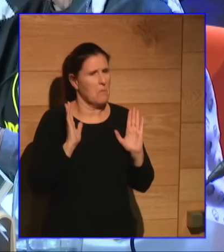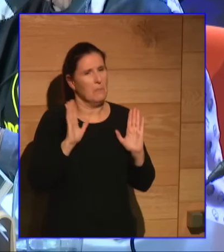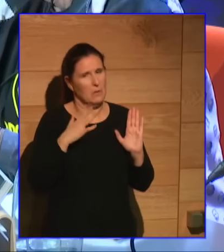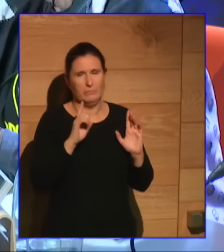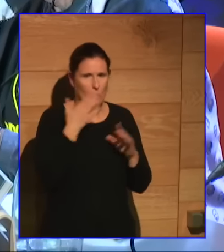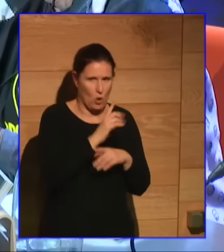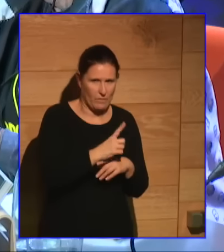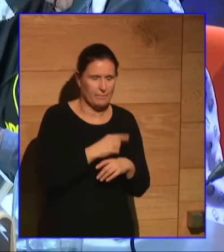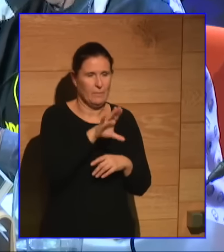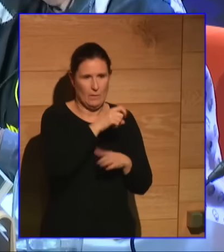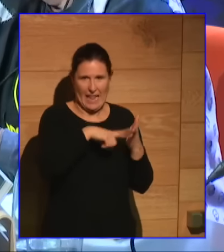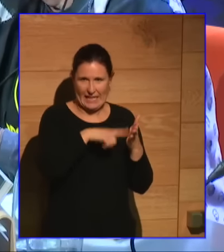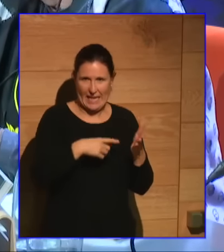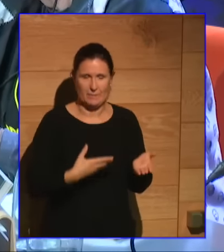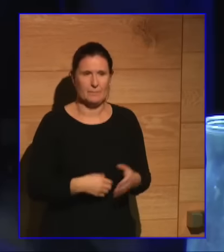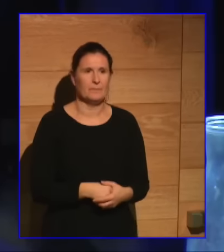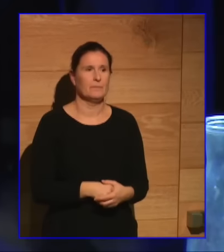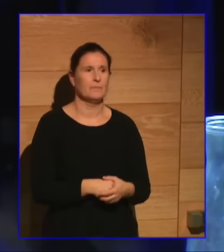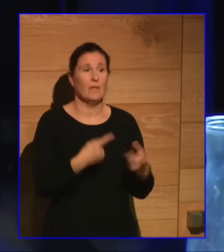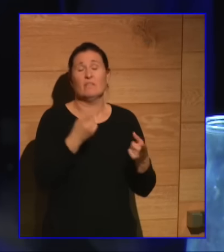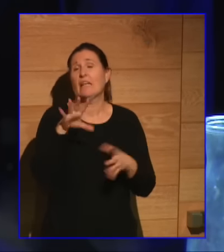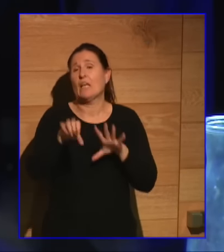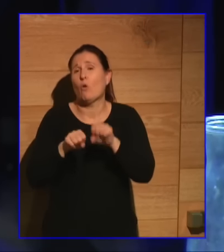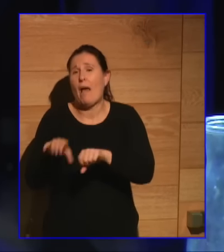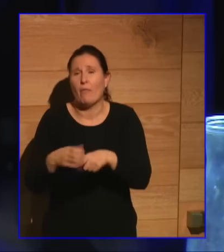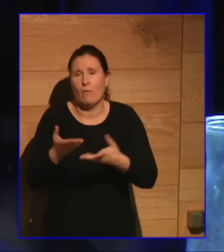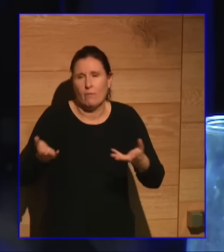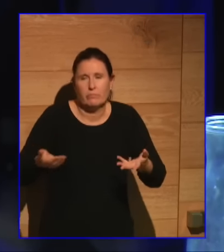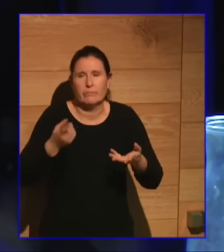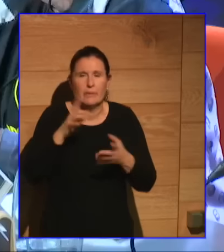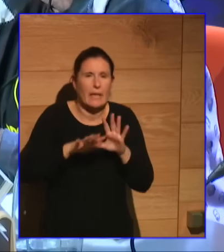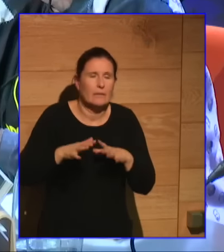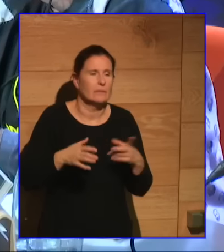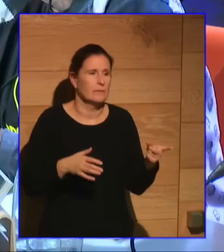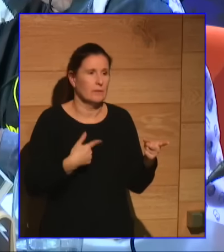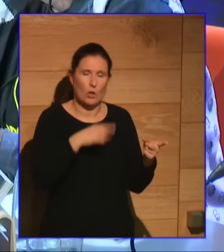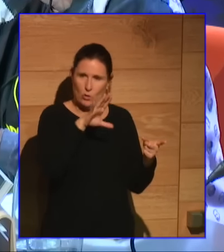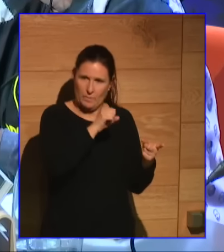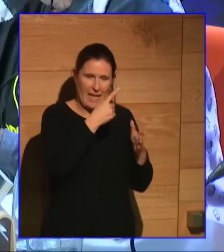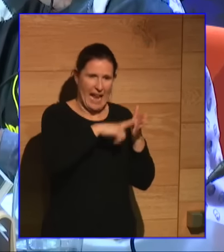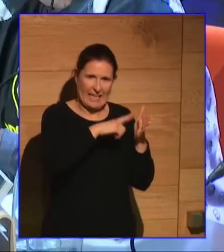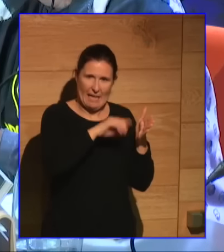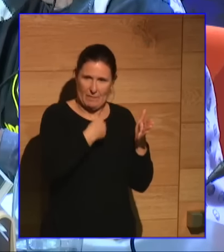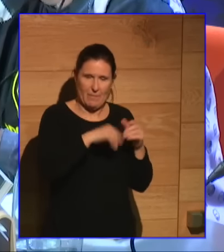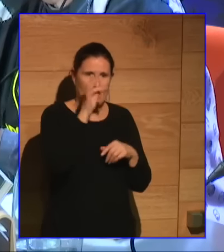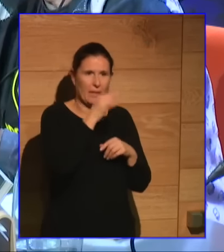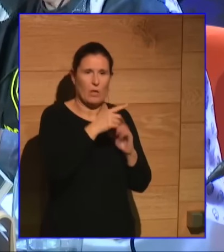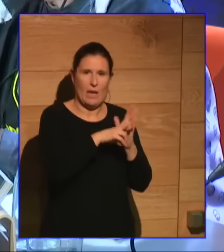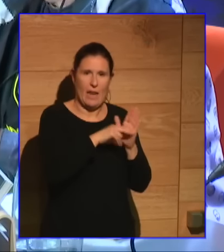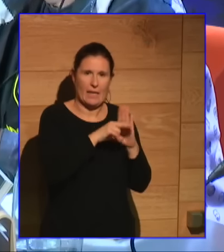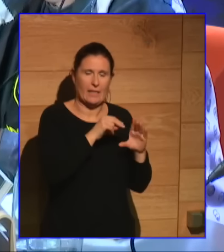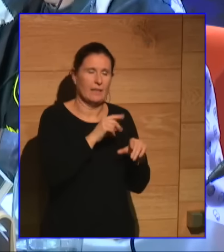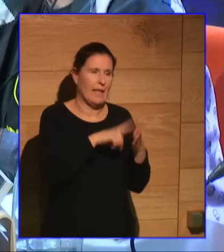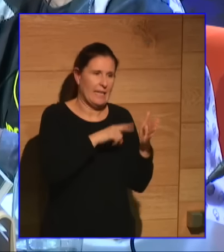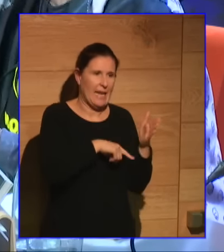sea, bueno. Pero sucedió así, bueno, ¿vale? Tendría lío, a lo mejor. Y sí, entonces yo alquilé esa película y la puse. Estabais en